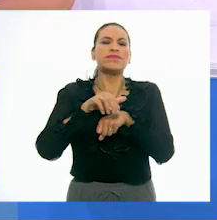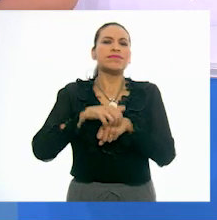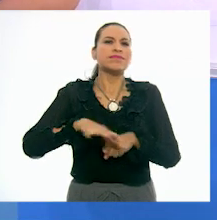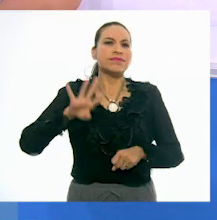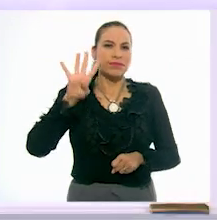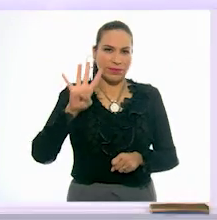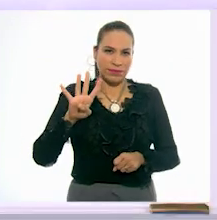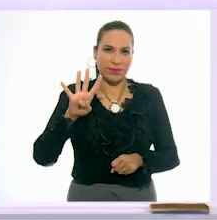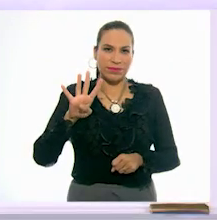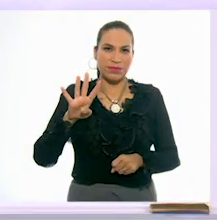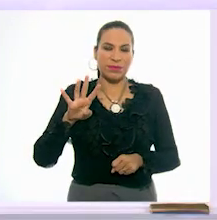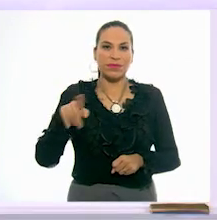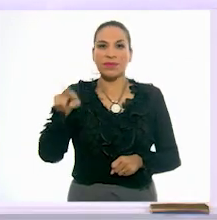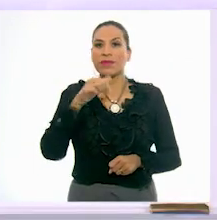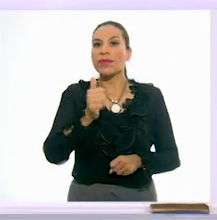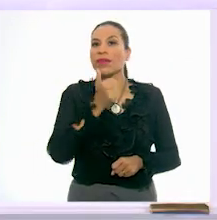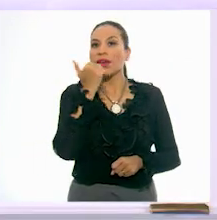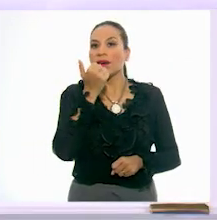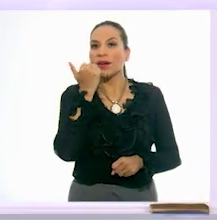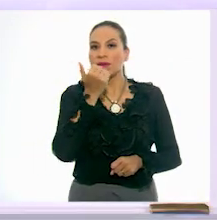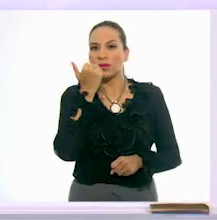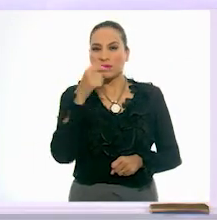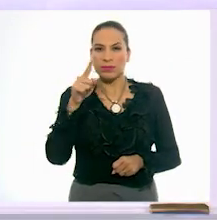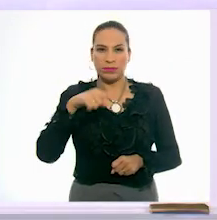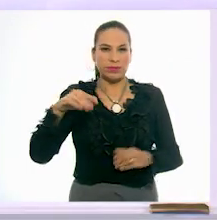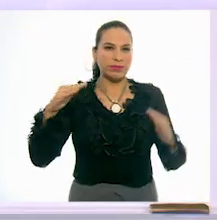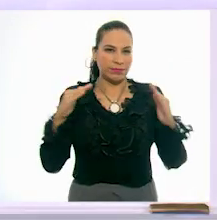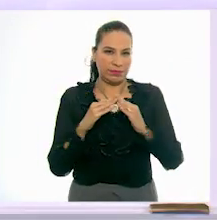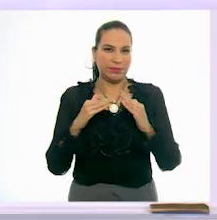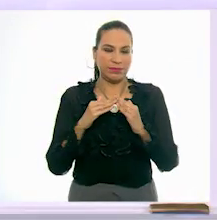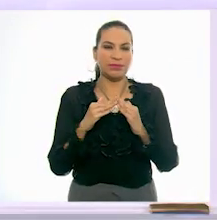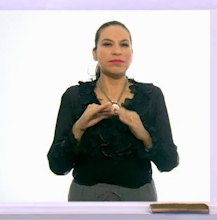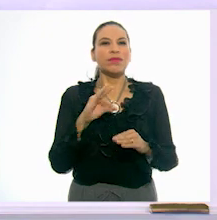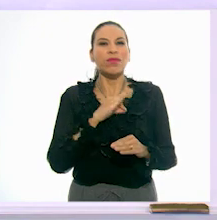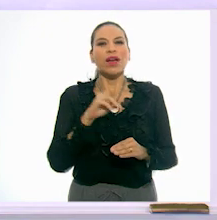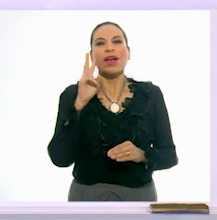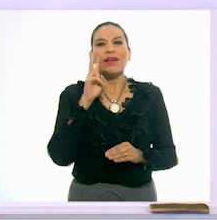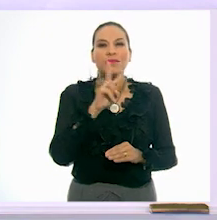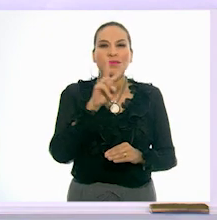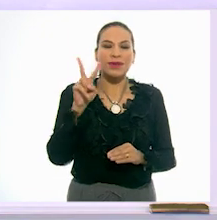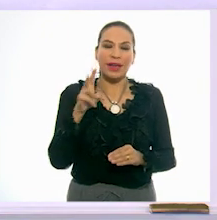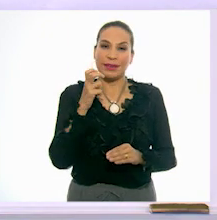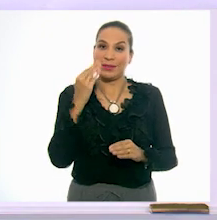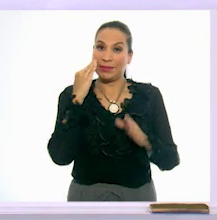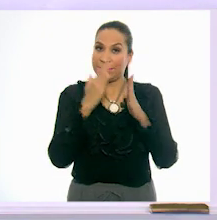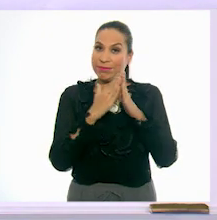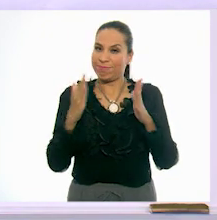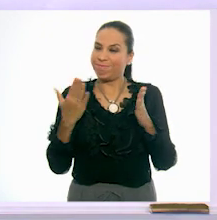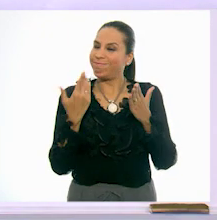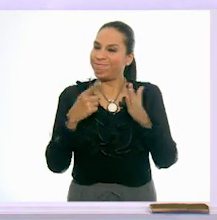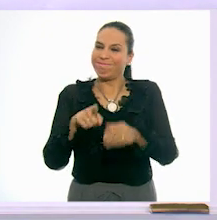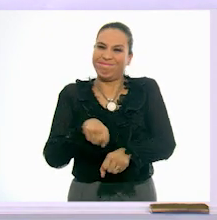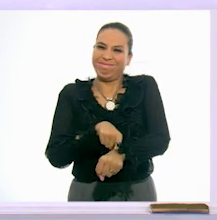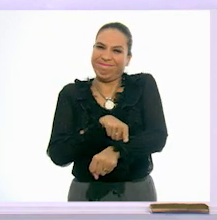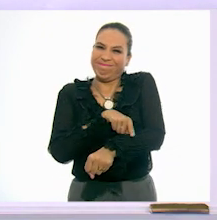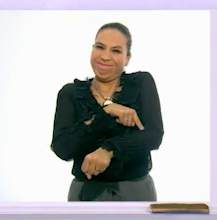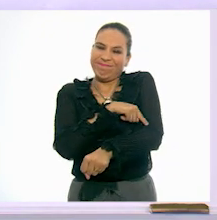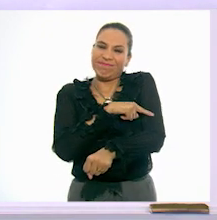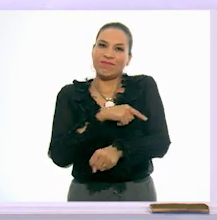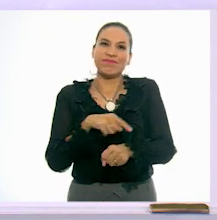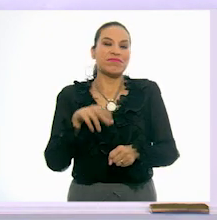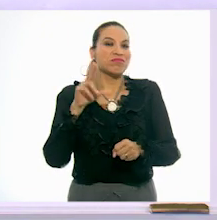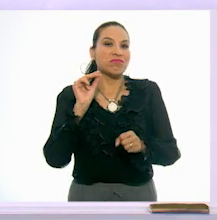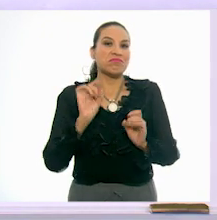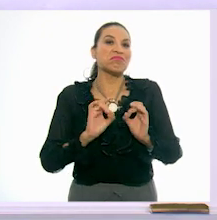4, maestra, para que las alumnas y alumnos en casa puedan ver que fue un periodo muy largo y que no